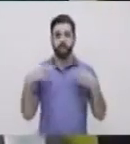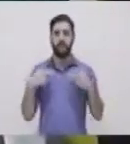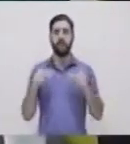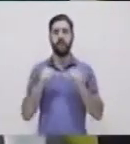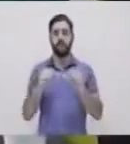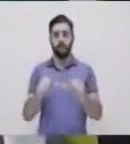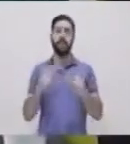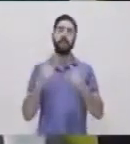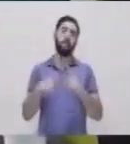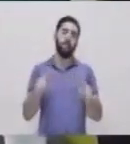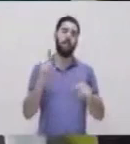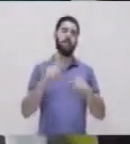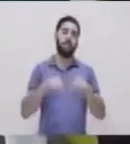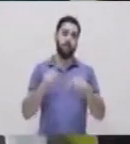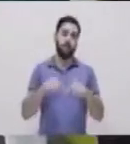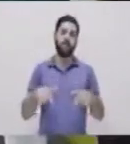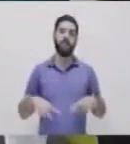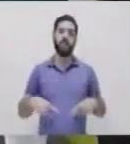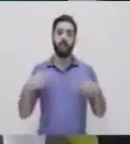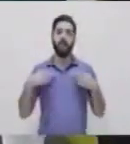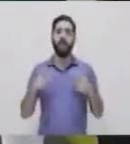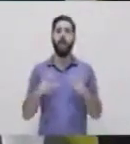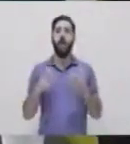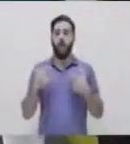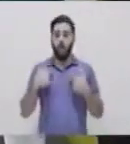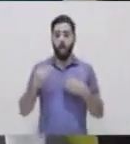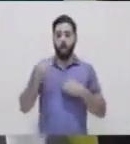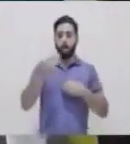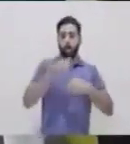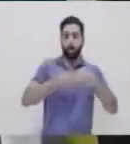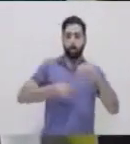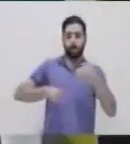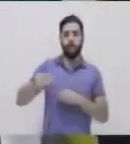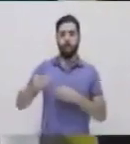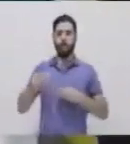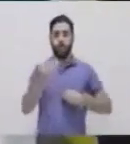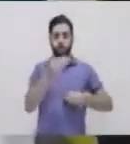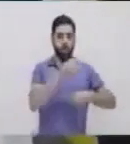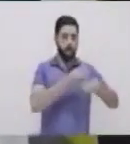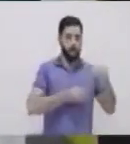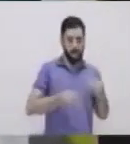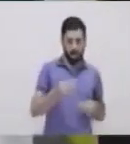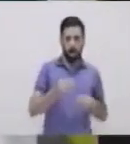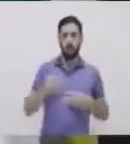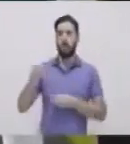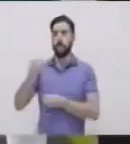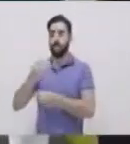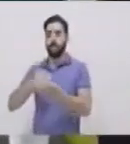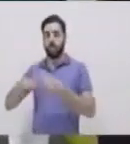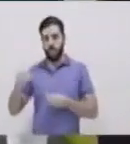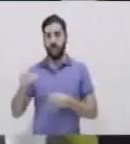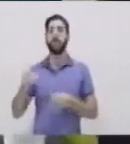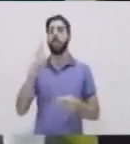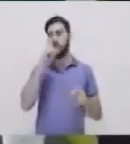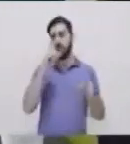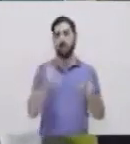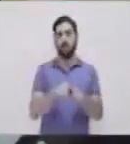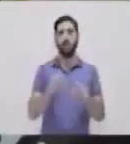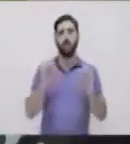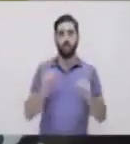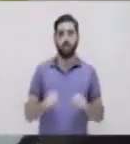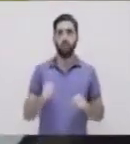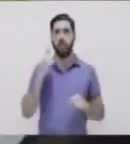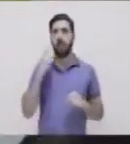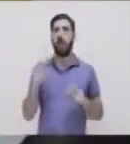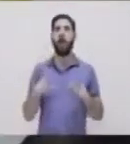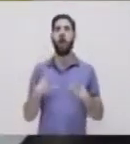sí, tienden a algunas modificaciones. Claro, y en esa modificación pues se pueden ir pues también, como usted